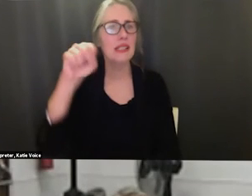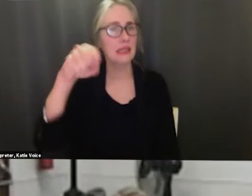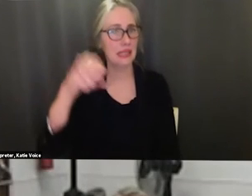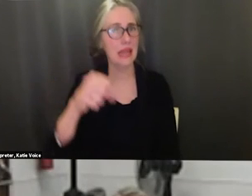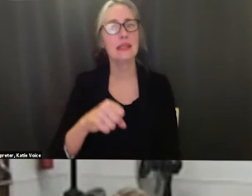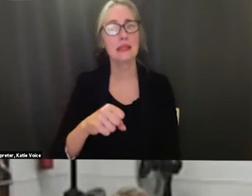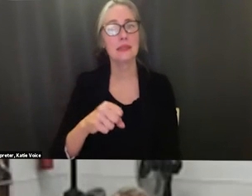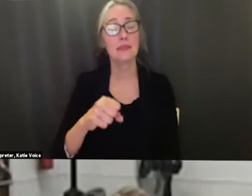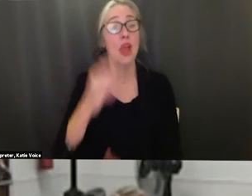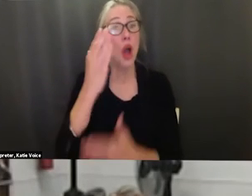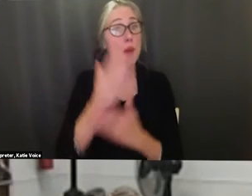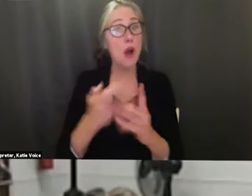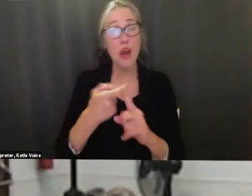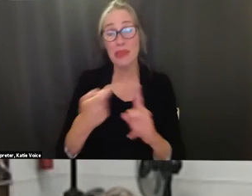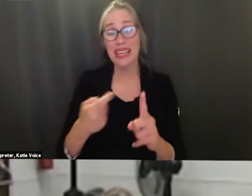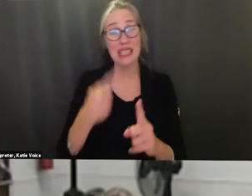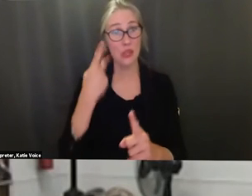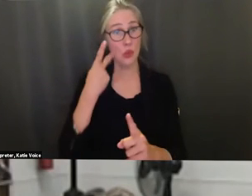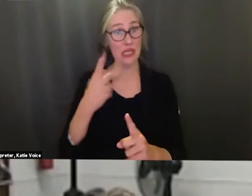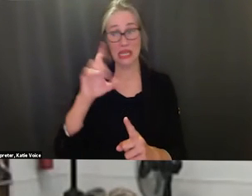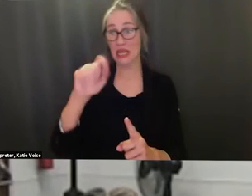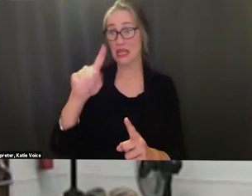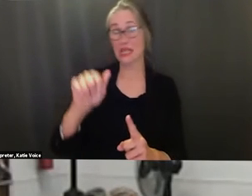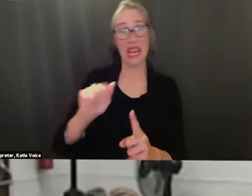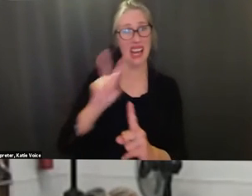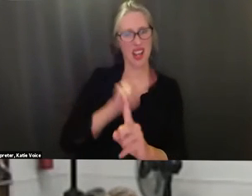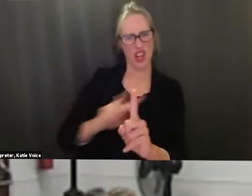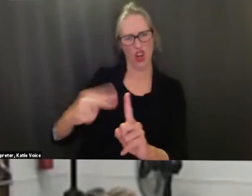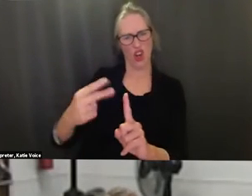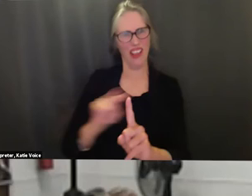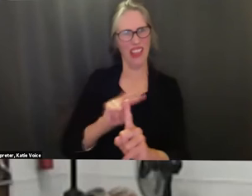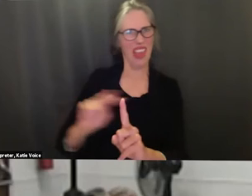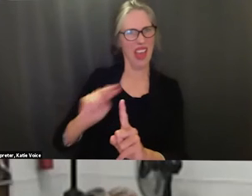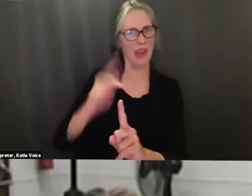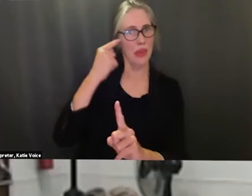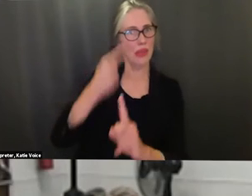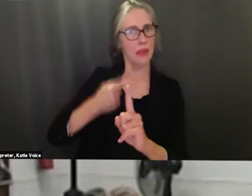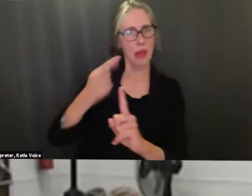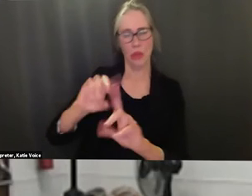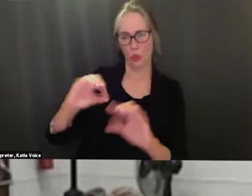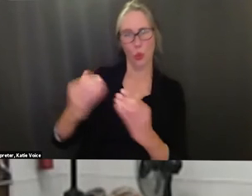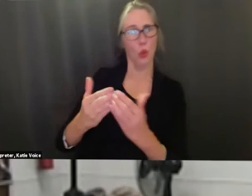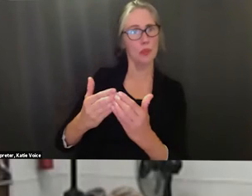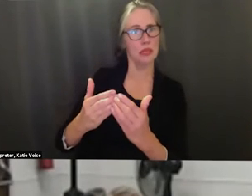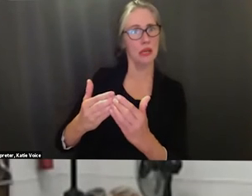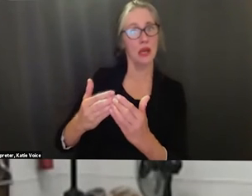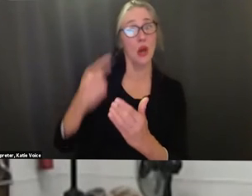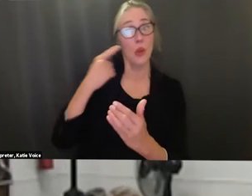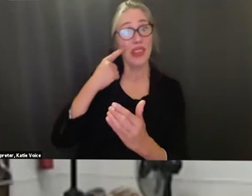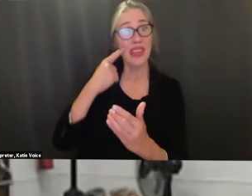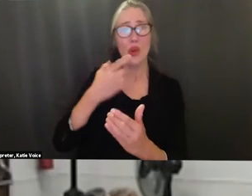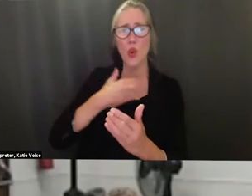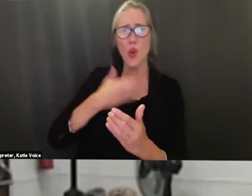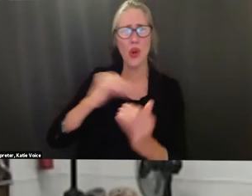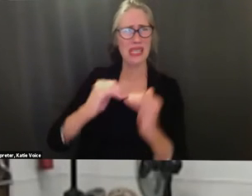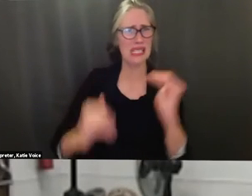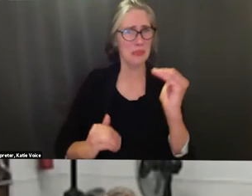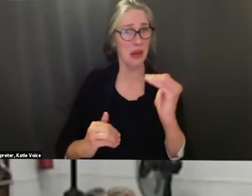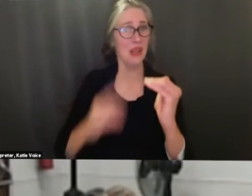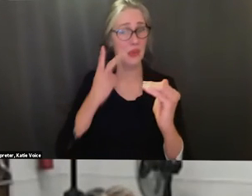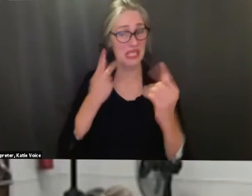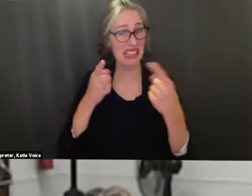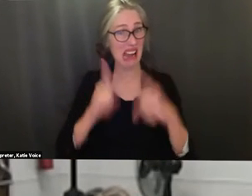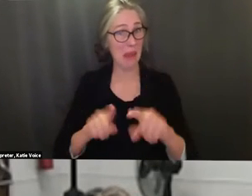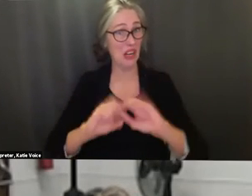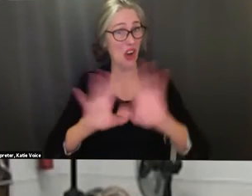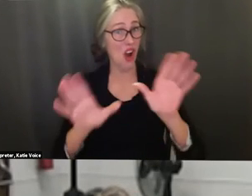sido examinar los datos que hemos visto en los subgrupos, donde quedó bastante claro qué estaba pasando. Esas son